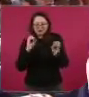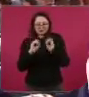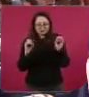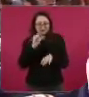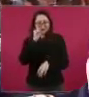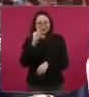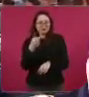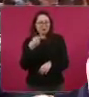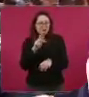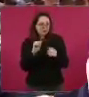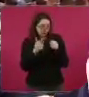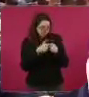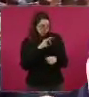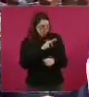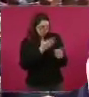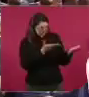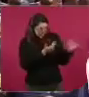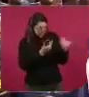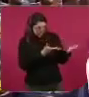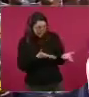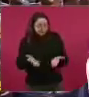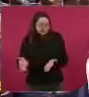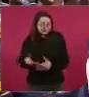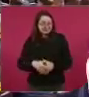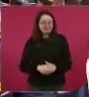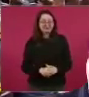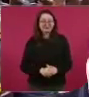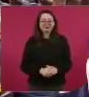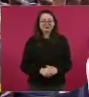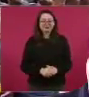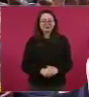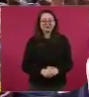que nos dijera algo. ¿Ven?